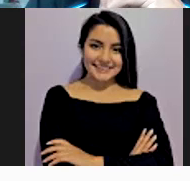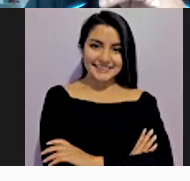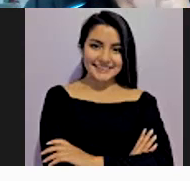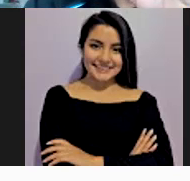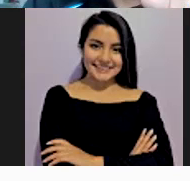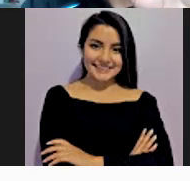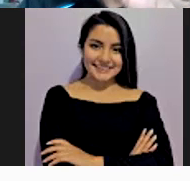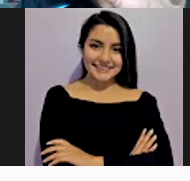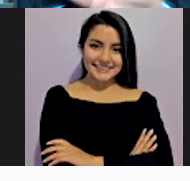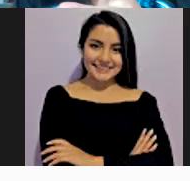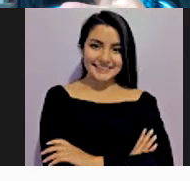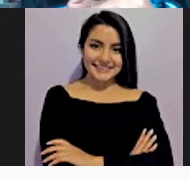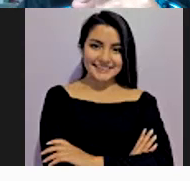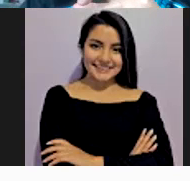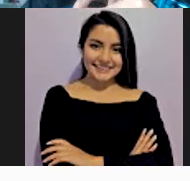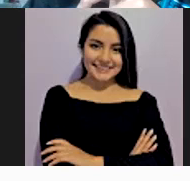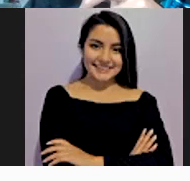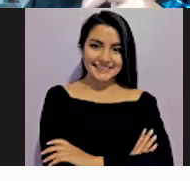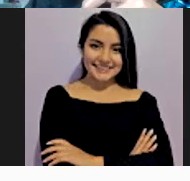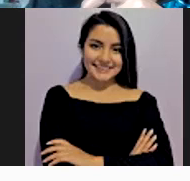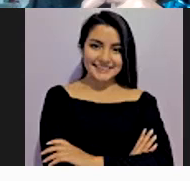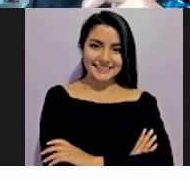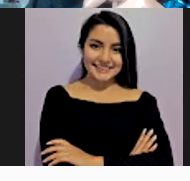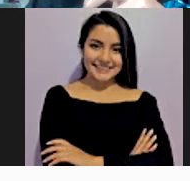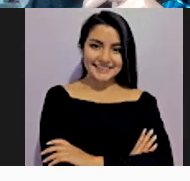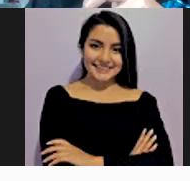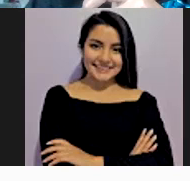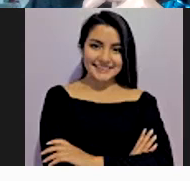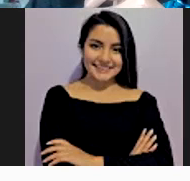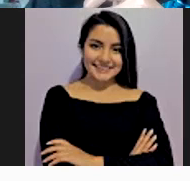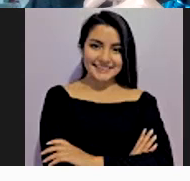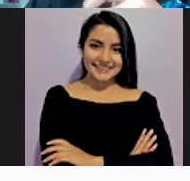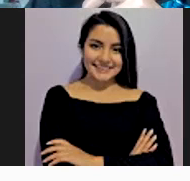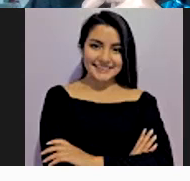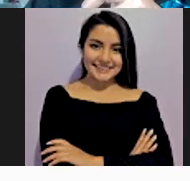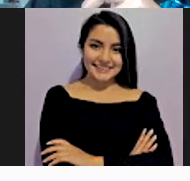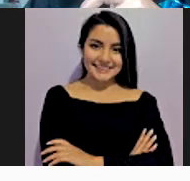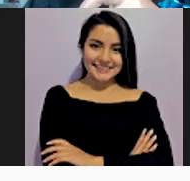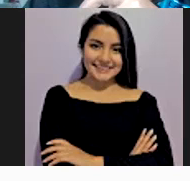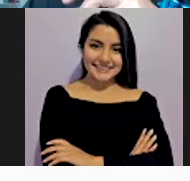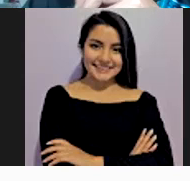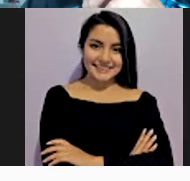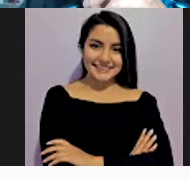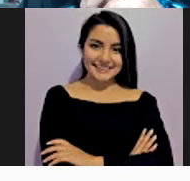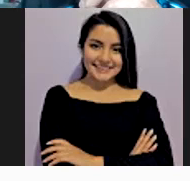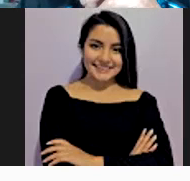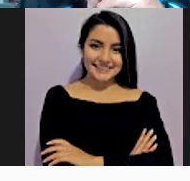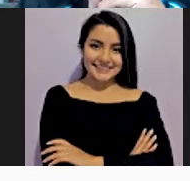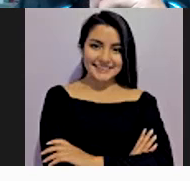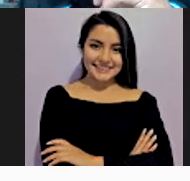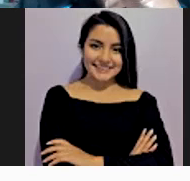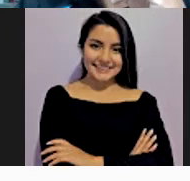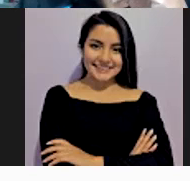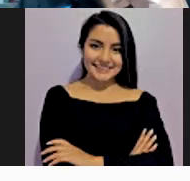potencia en este caso un poco como la velocidad, ¿no? La potencia de arrastre que el mismo caudal en este caso que Es decir, ¿qué quiere decir con